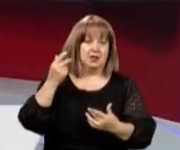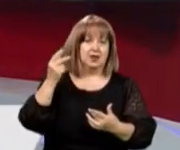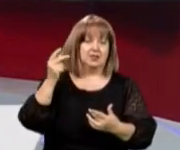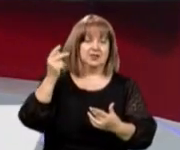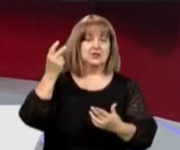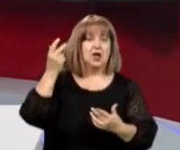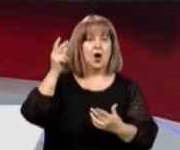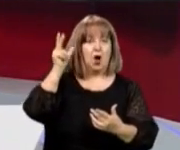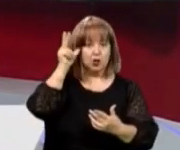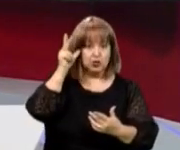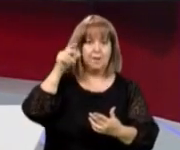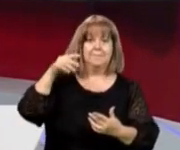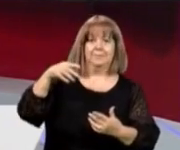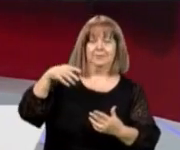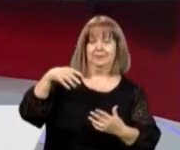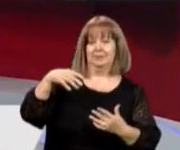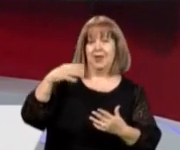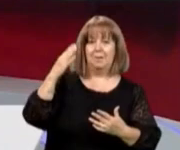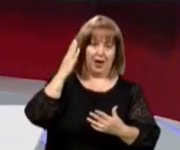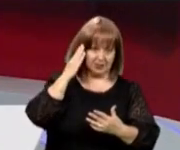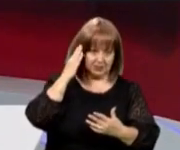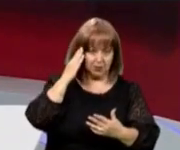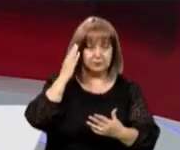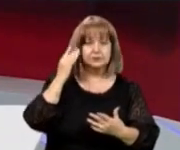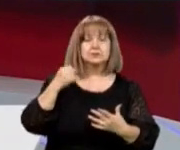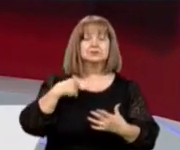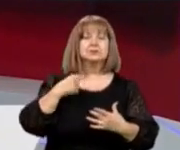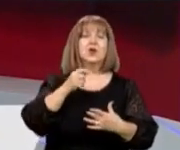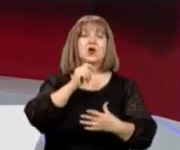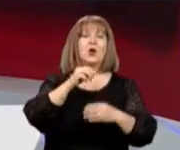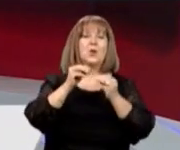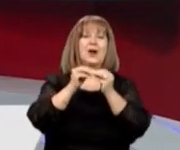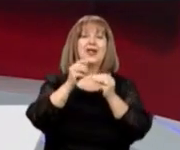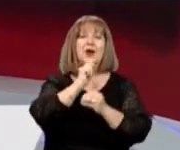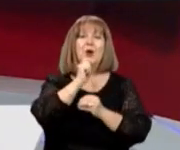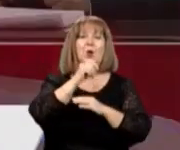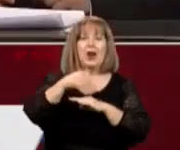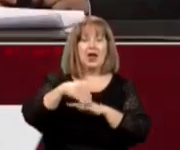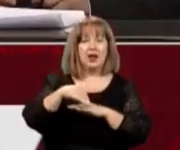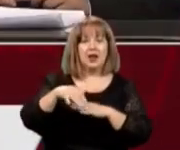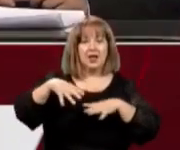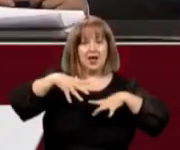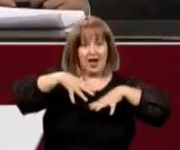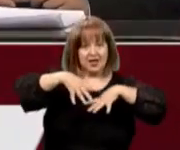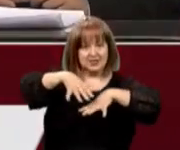calles céntricas. Ahí está Julián Chávez, nuestro compañero. Juli, buenas tardes, ¿cómo estás? Hola, Juli.